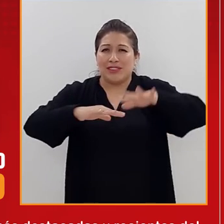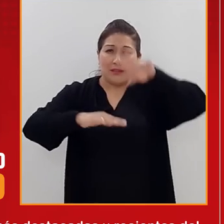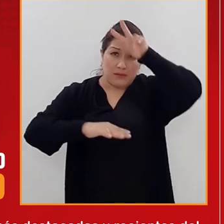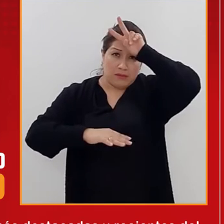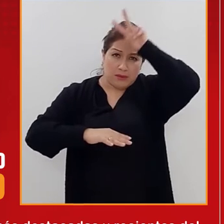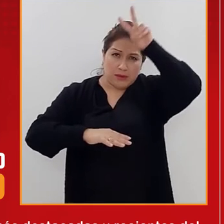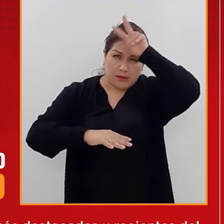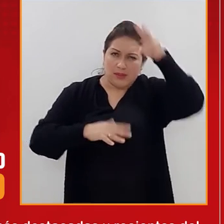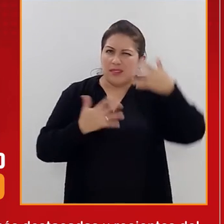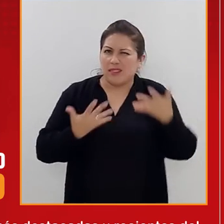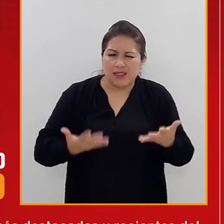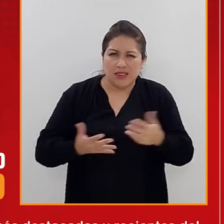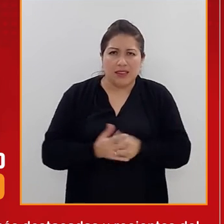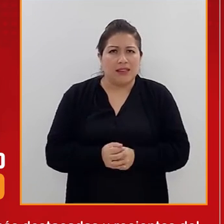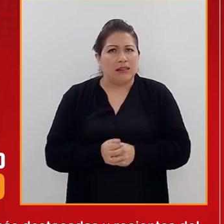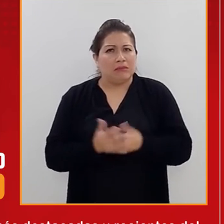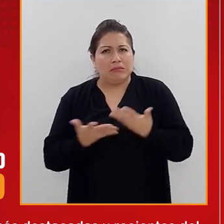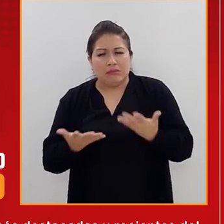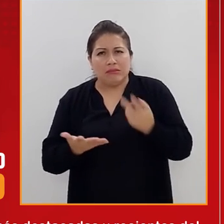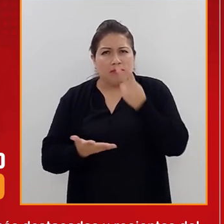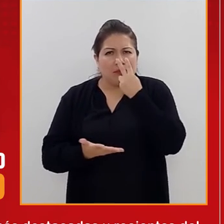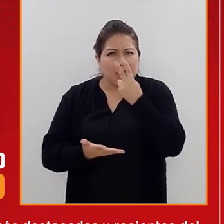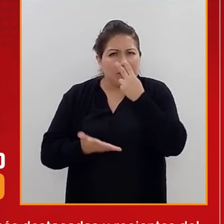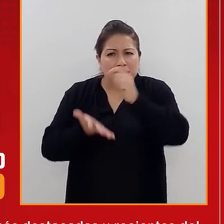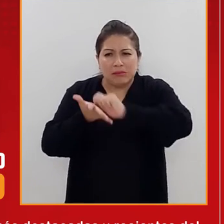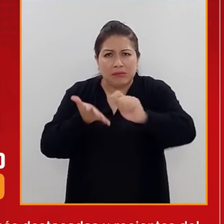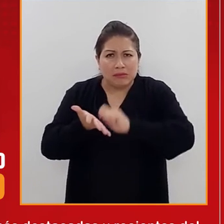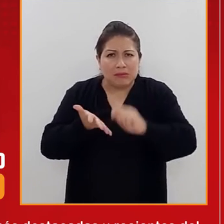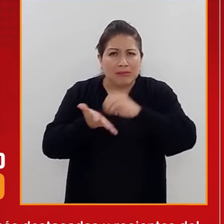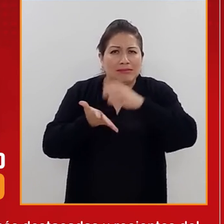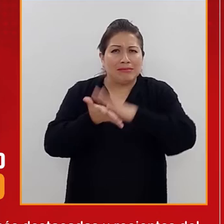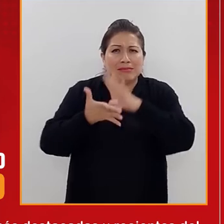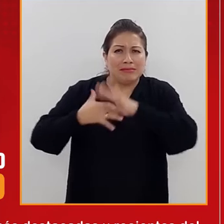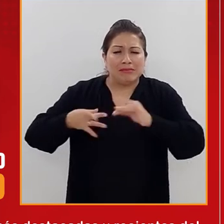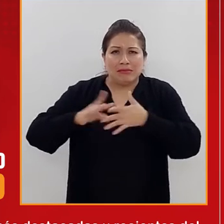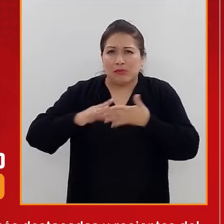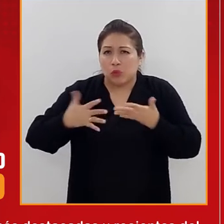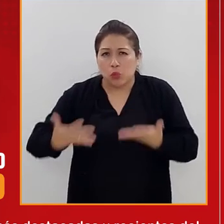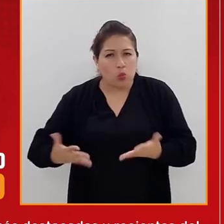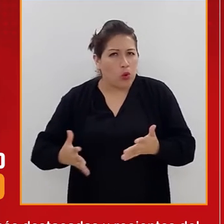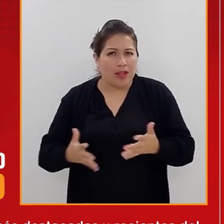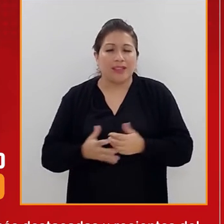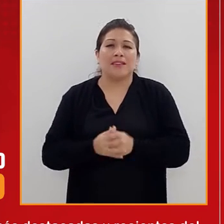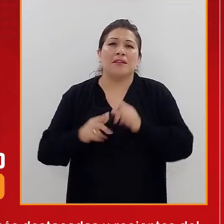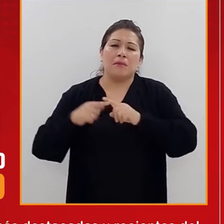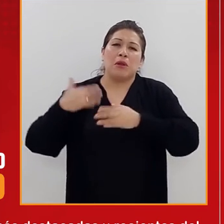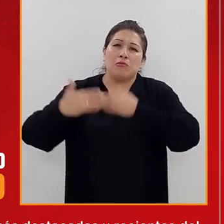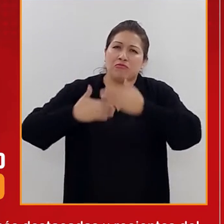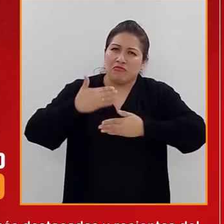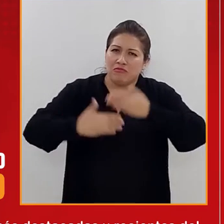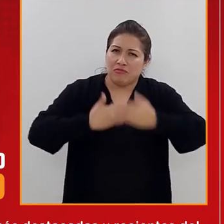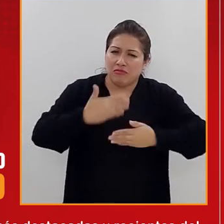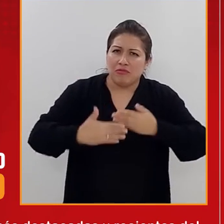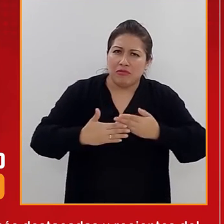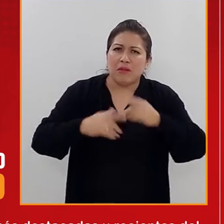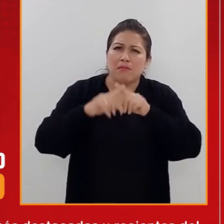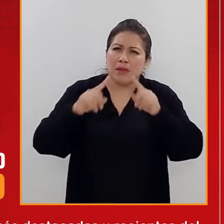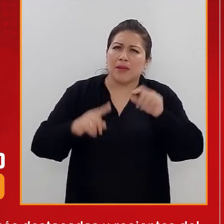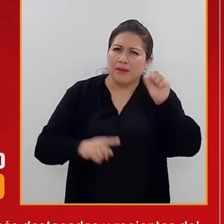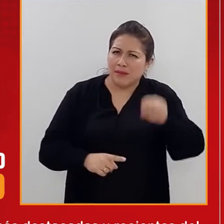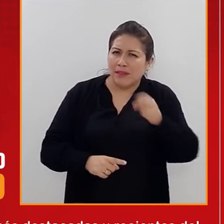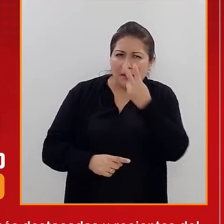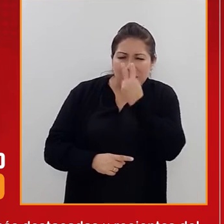del territorio peruano no desarrollaron la escritura para dejar testimonio de sus procesos sociales y avances